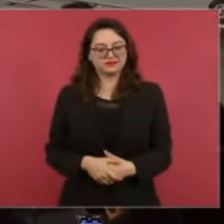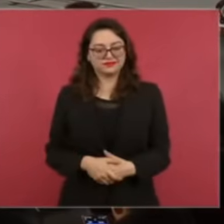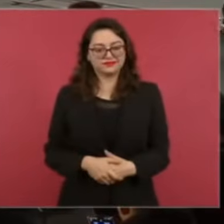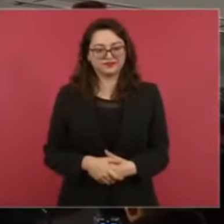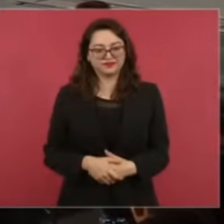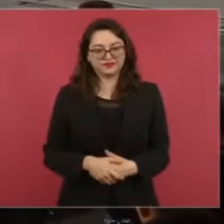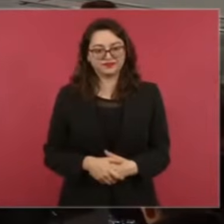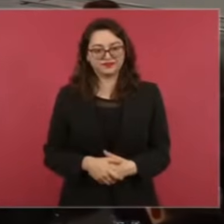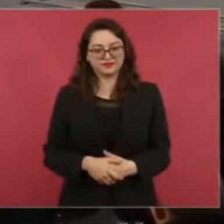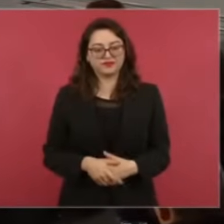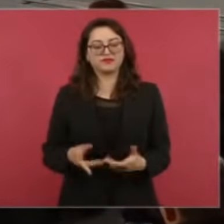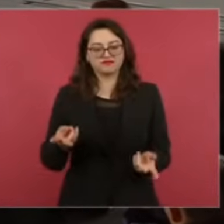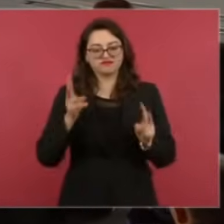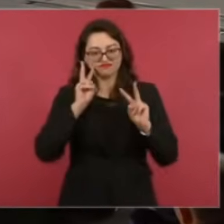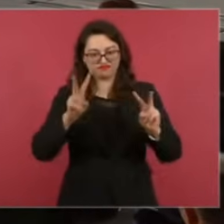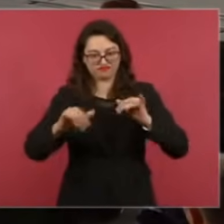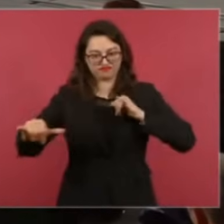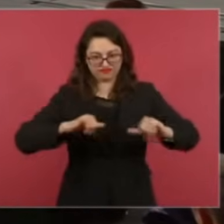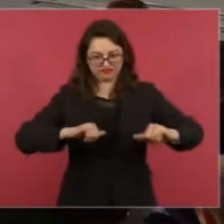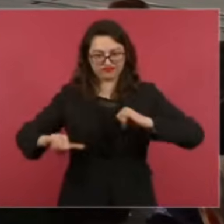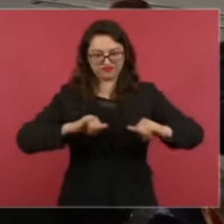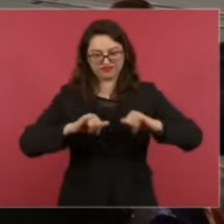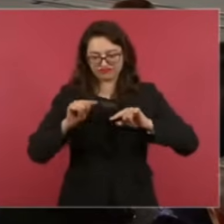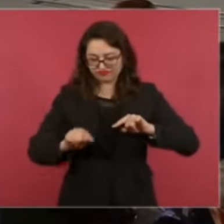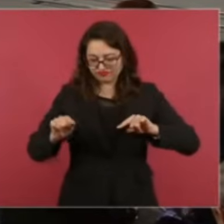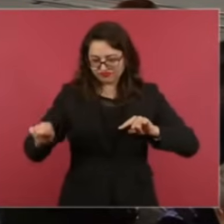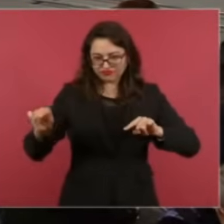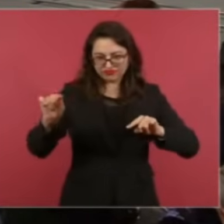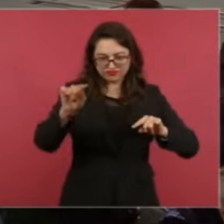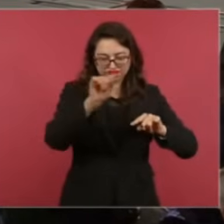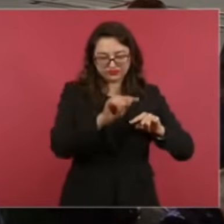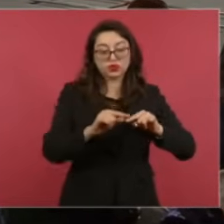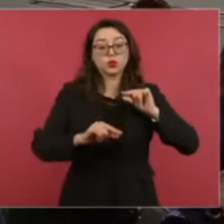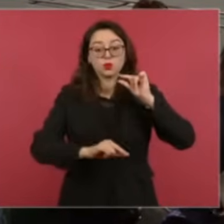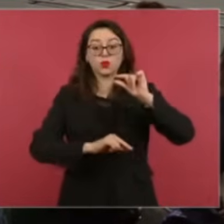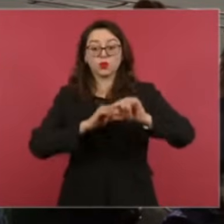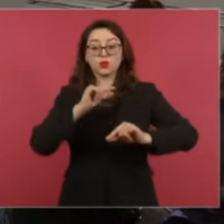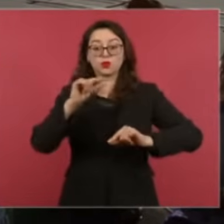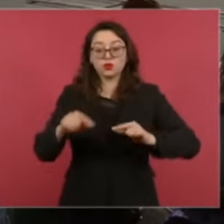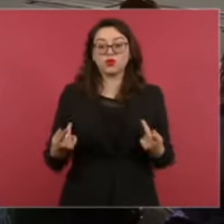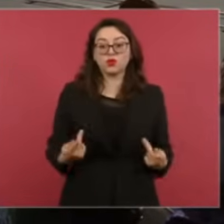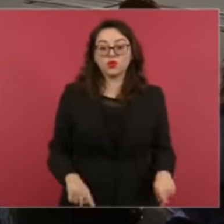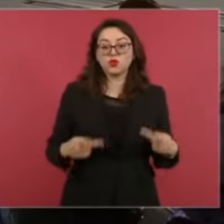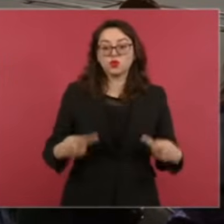Viendo cómo se fue poblando un área